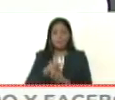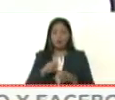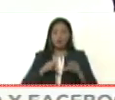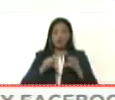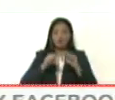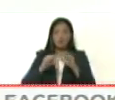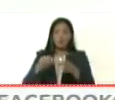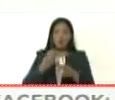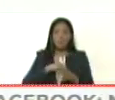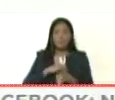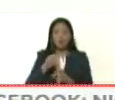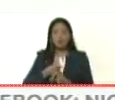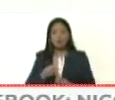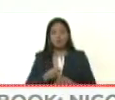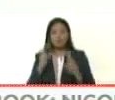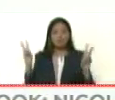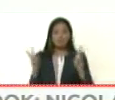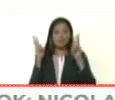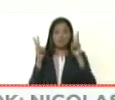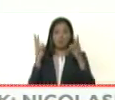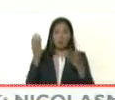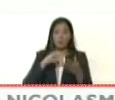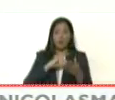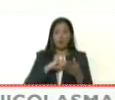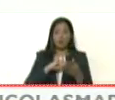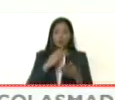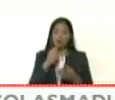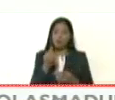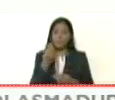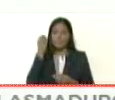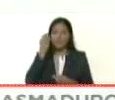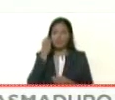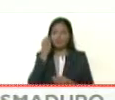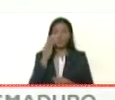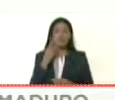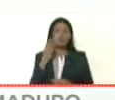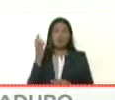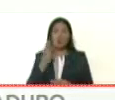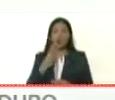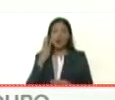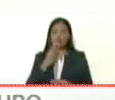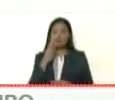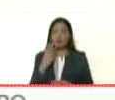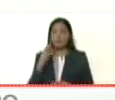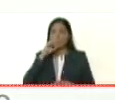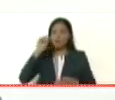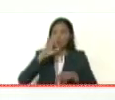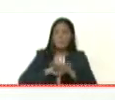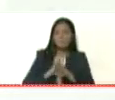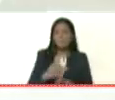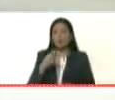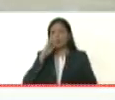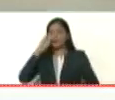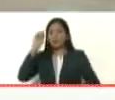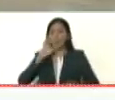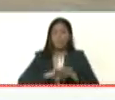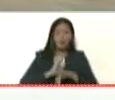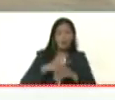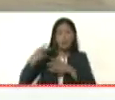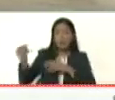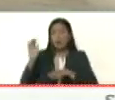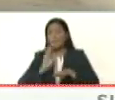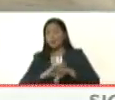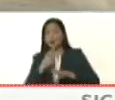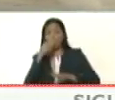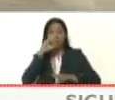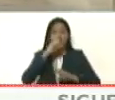en resistencia victoriosa. Entonces se la pasan diciendo desde Washington, Maduro, porque Maduro, porque Maduro tiene que irse, porque Maduro es